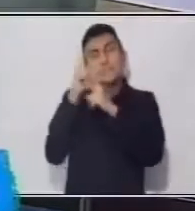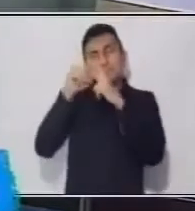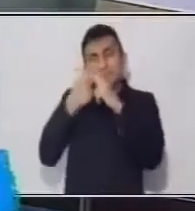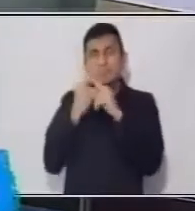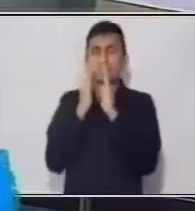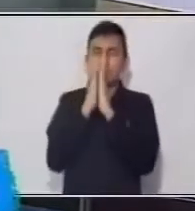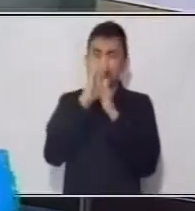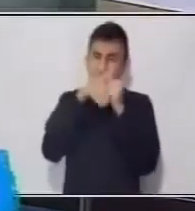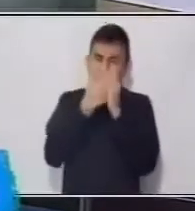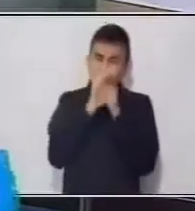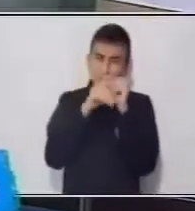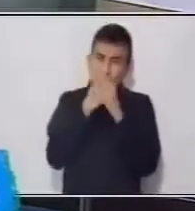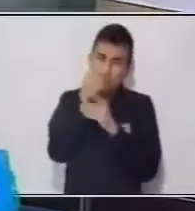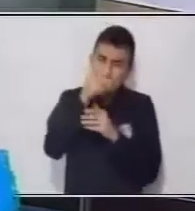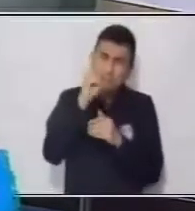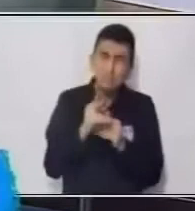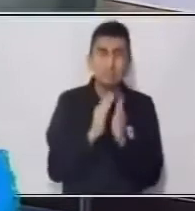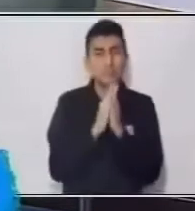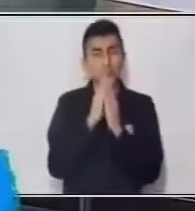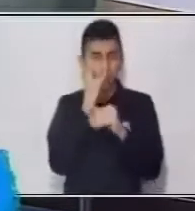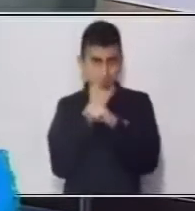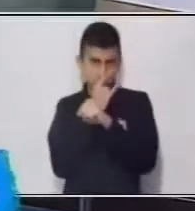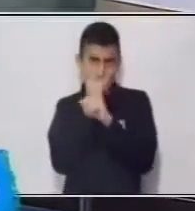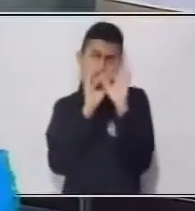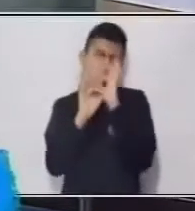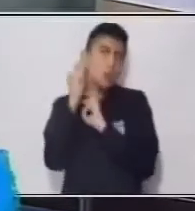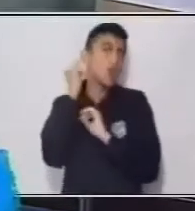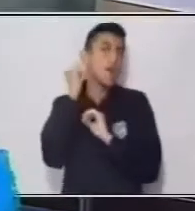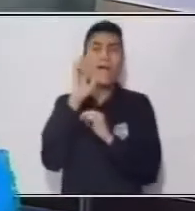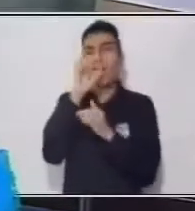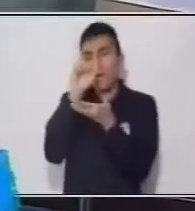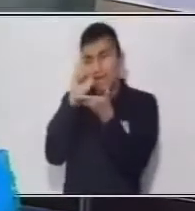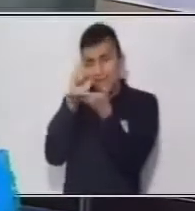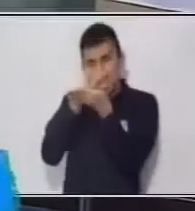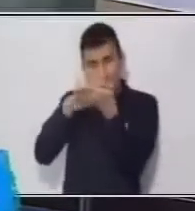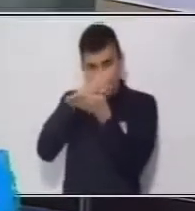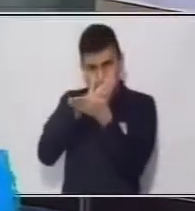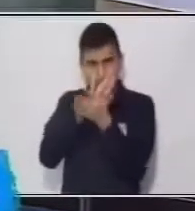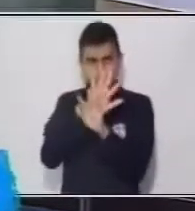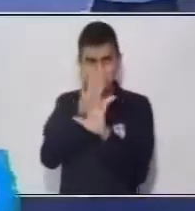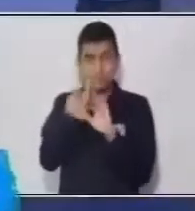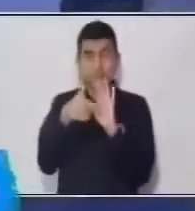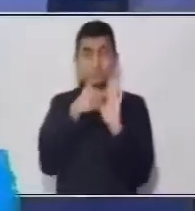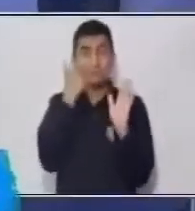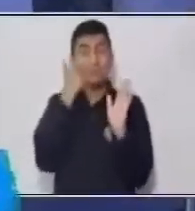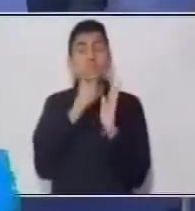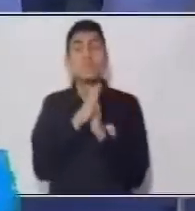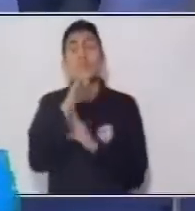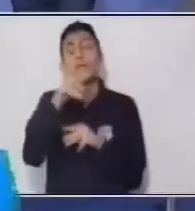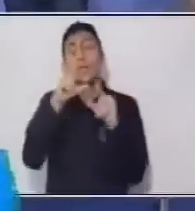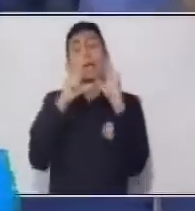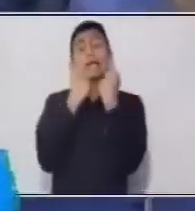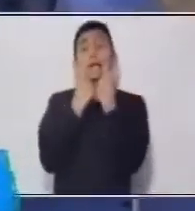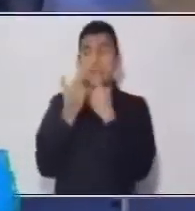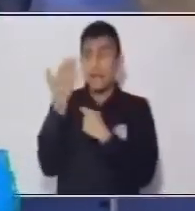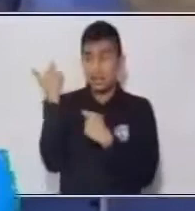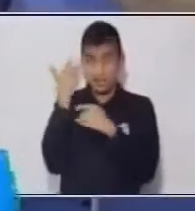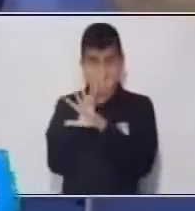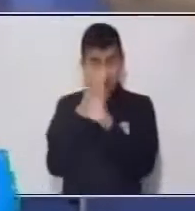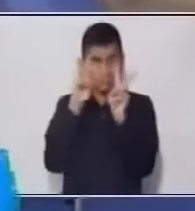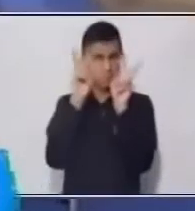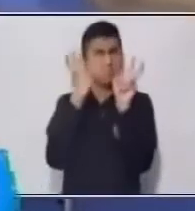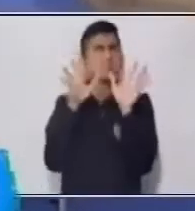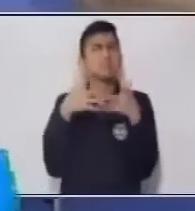agua y jabón o utilices gel antibacterial. En la sesión anterior hablamos sobre los tipos de